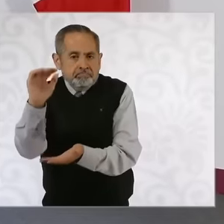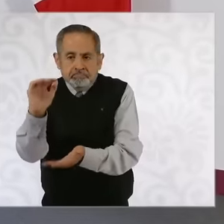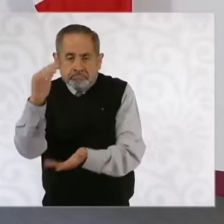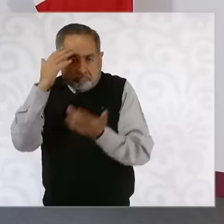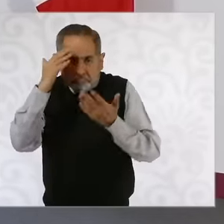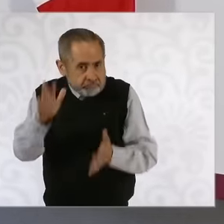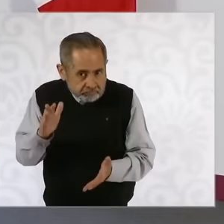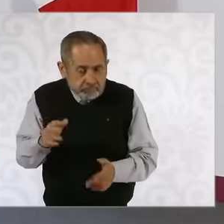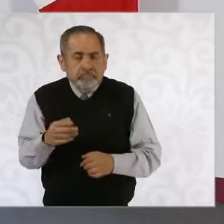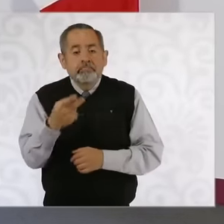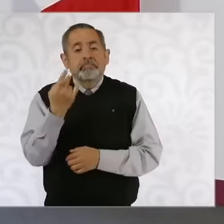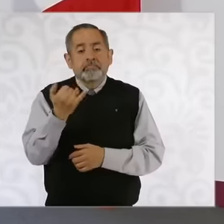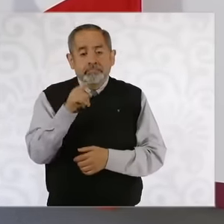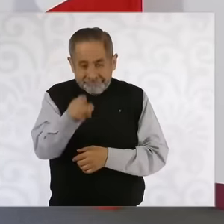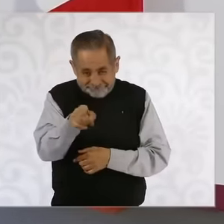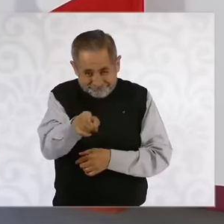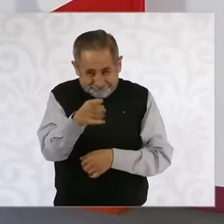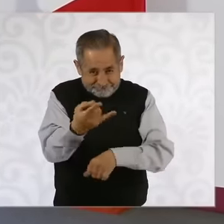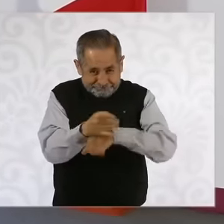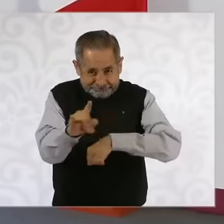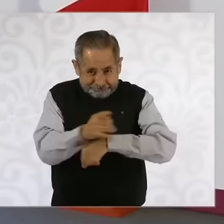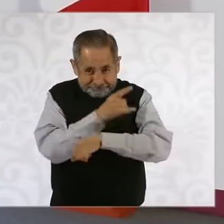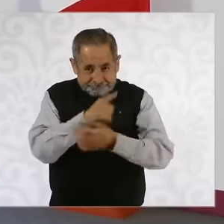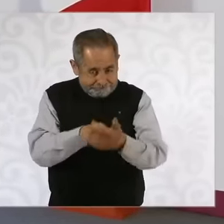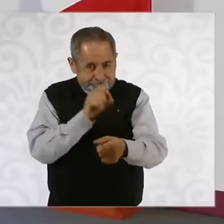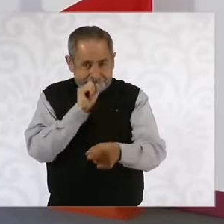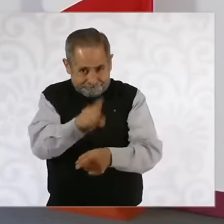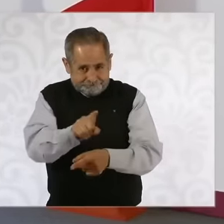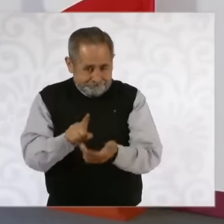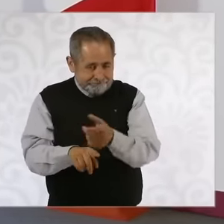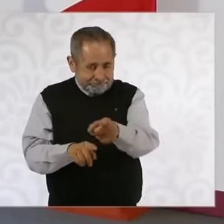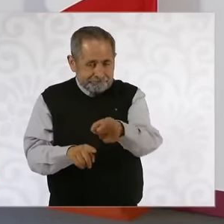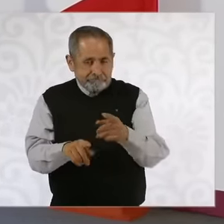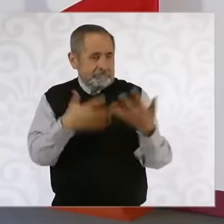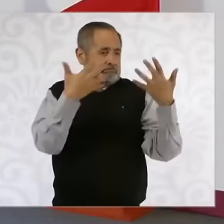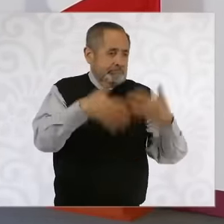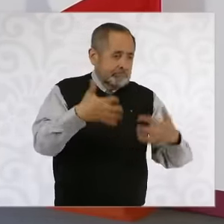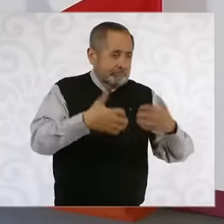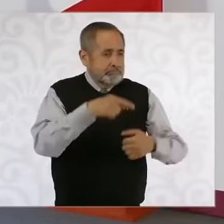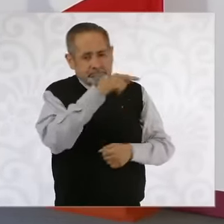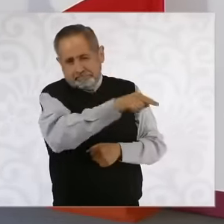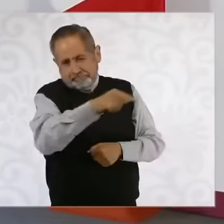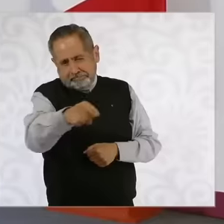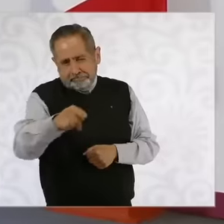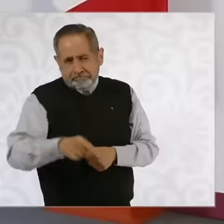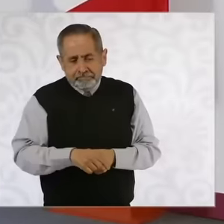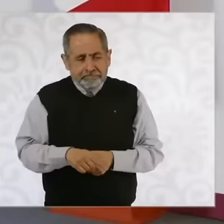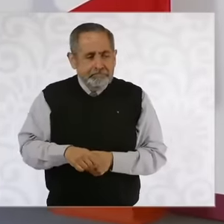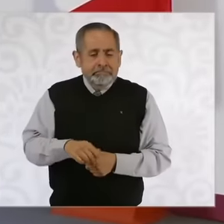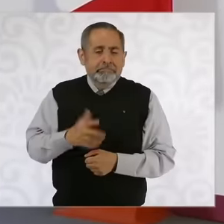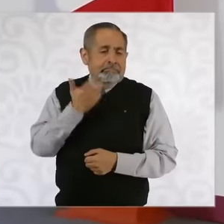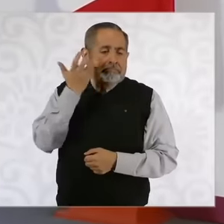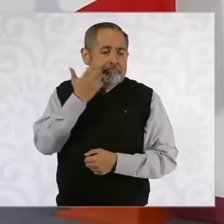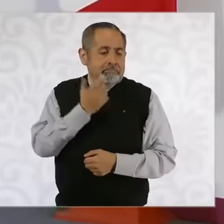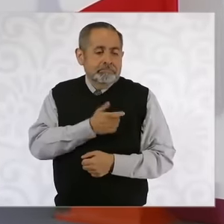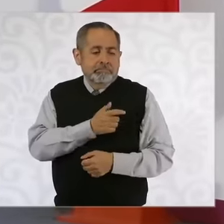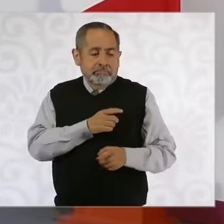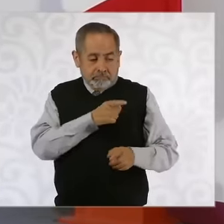Ahora, estas irregularidades de las que hablas de una empresa, el